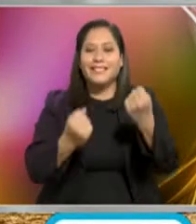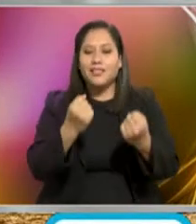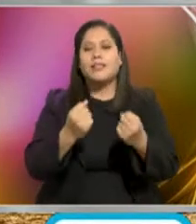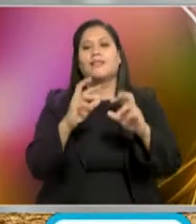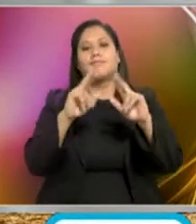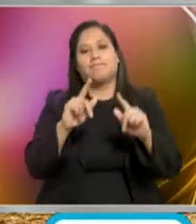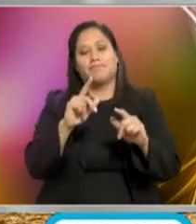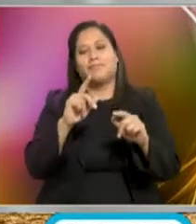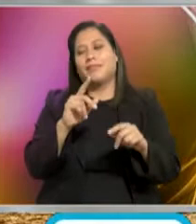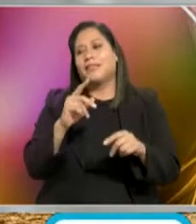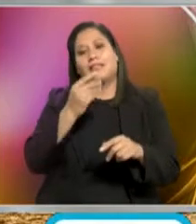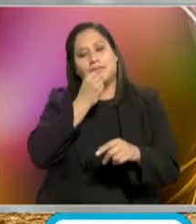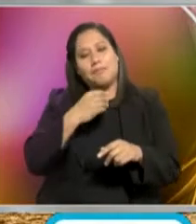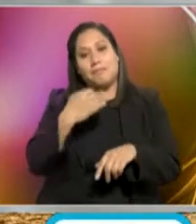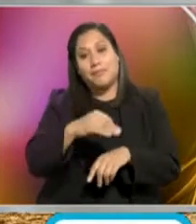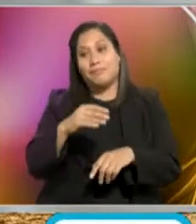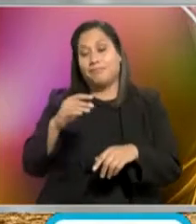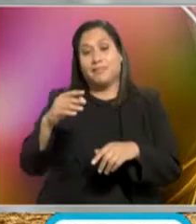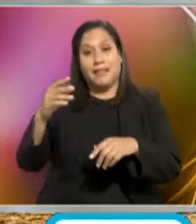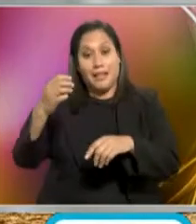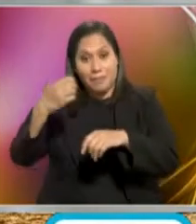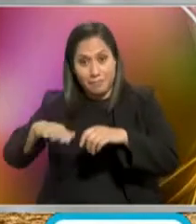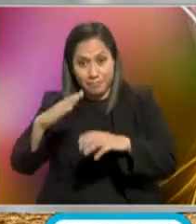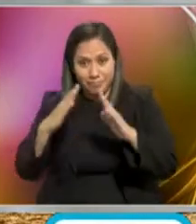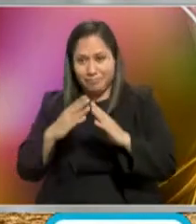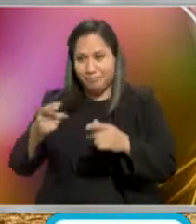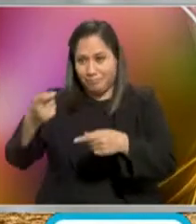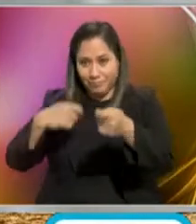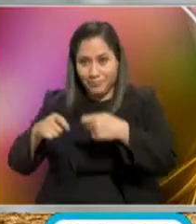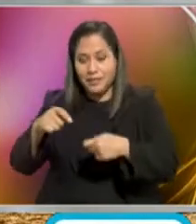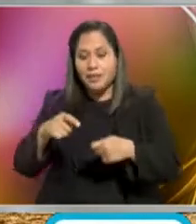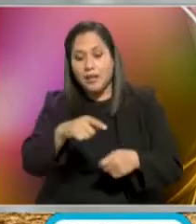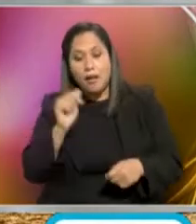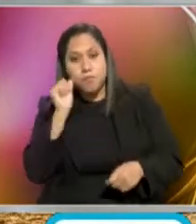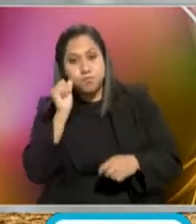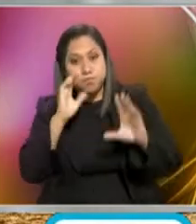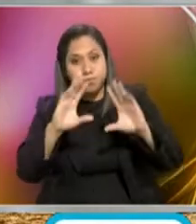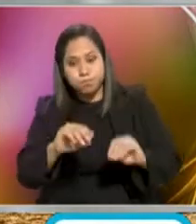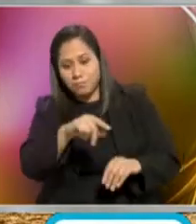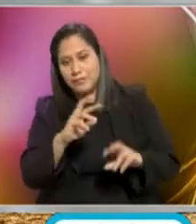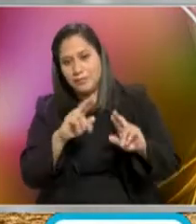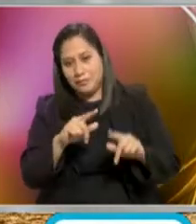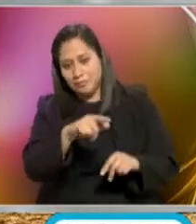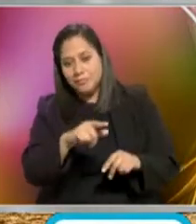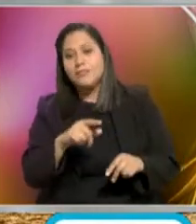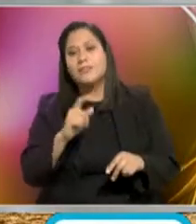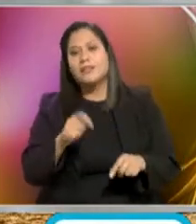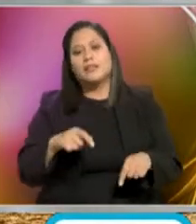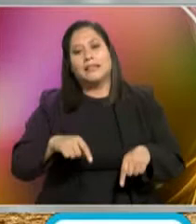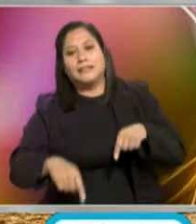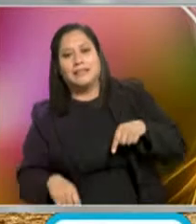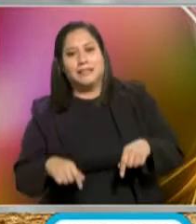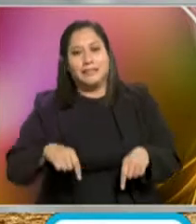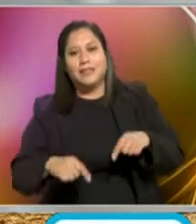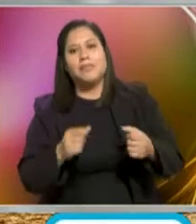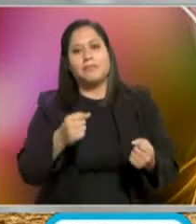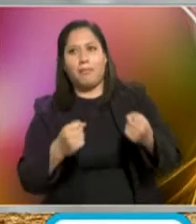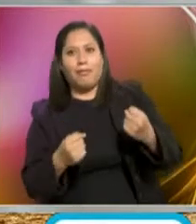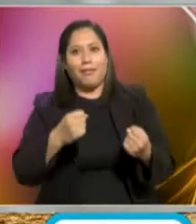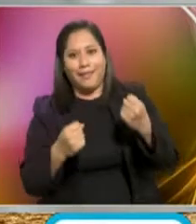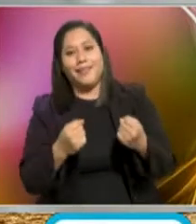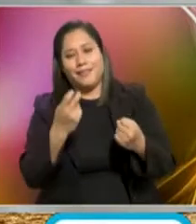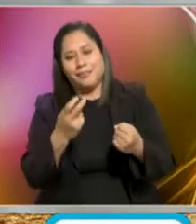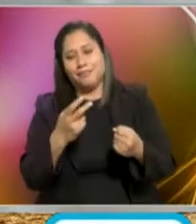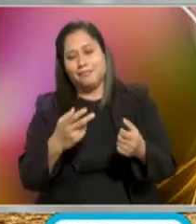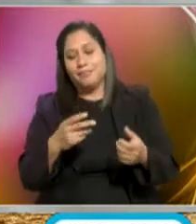tuvo que dejar empeñado, que era blanco, y que se le ponchó la llanta delantera, entonces dijo, copiaba de la mano izquierda, la llanta de la izquierda estaba